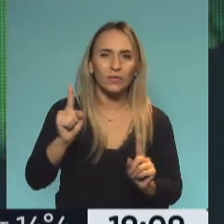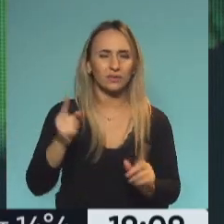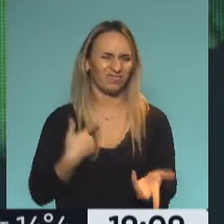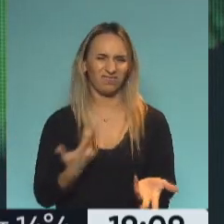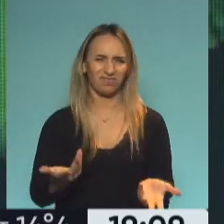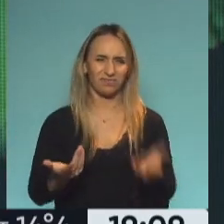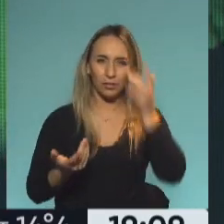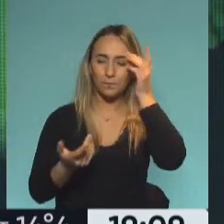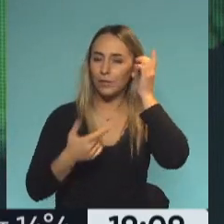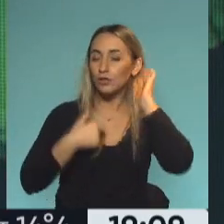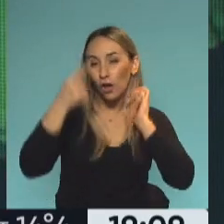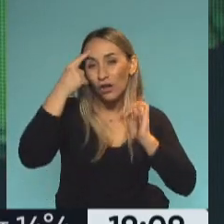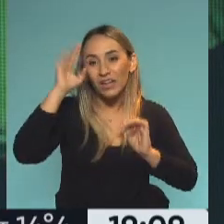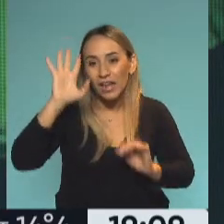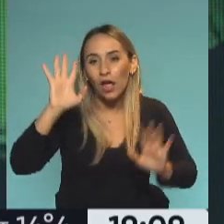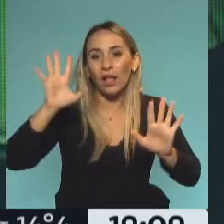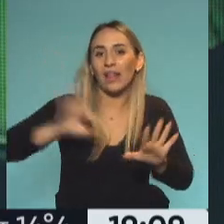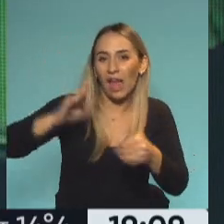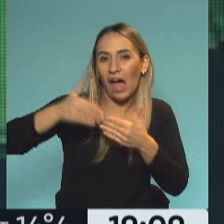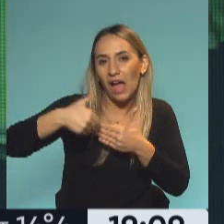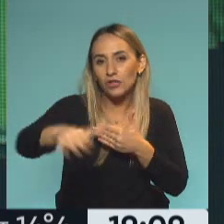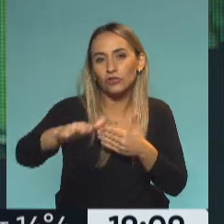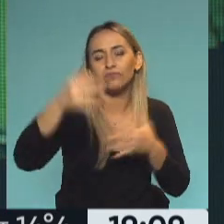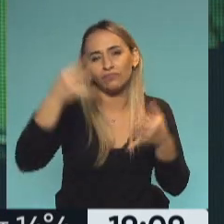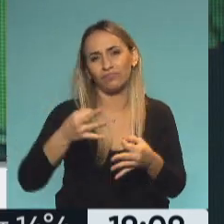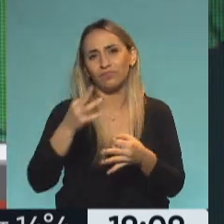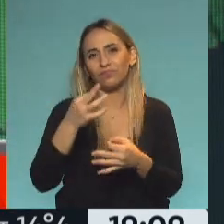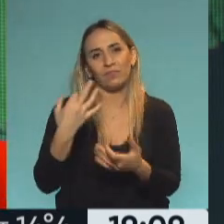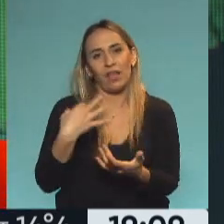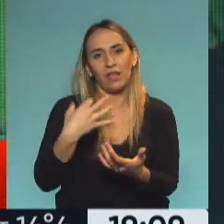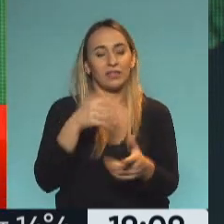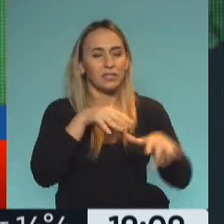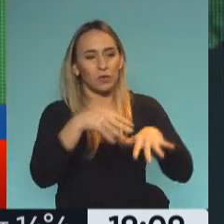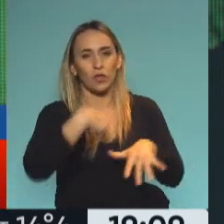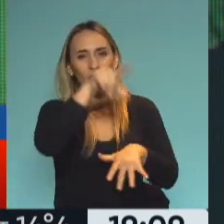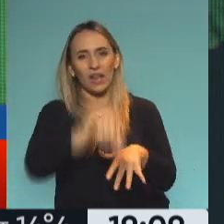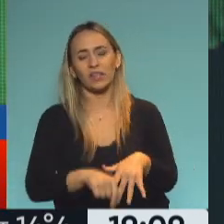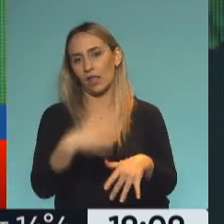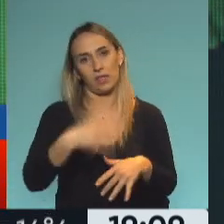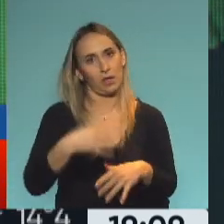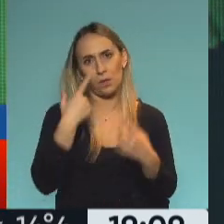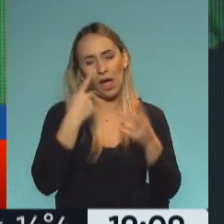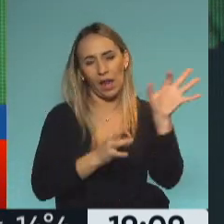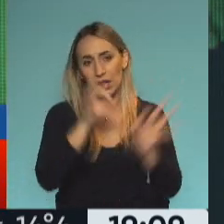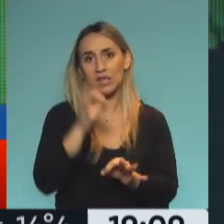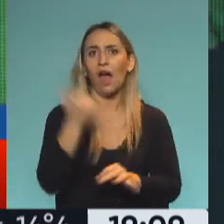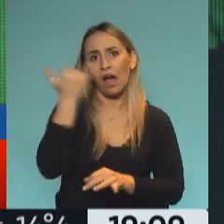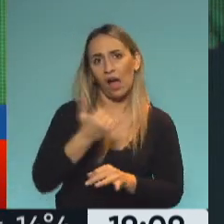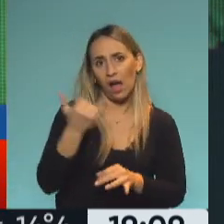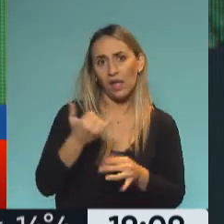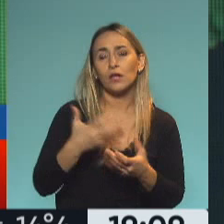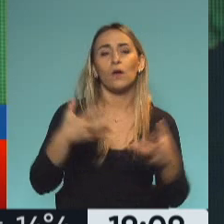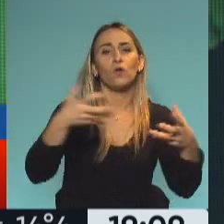de algunos años el caso de Argentina debe ser estudiado, ¿no? El rol de determinados medios de comunicación y de la oposición